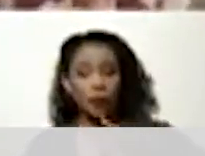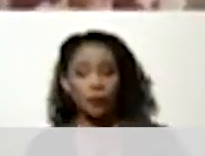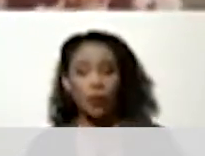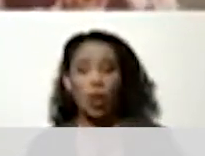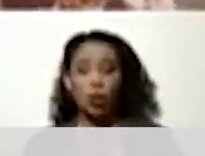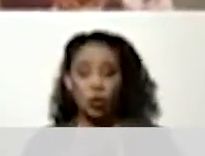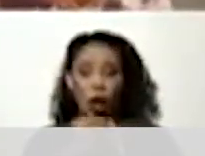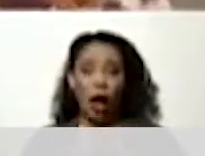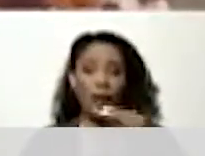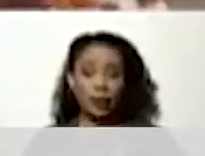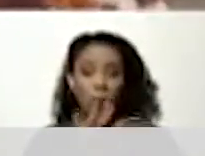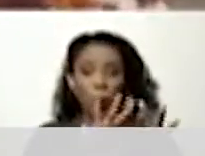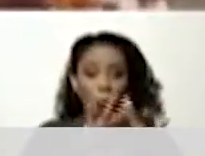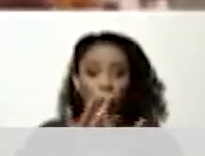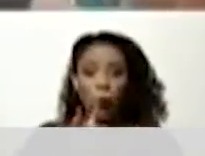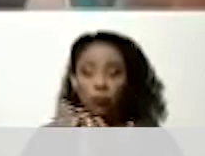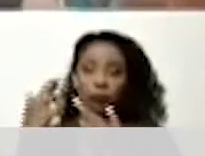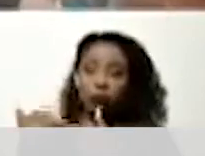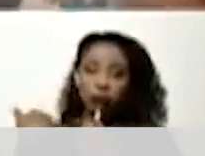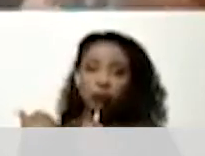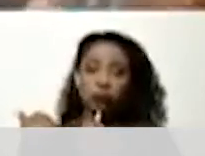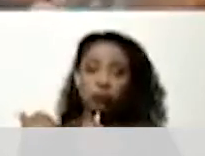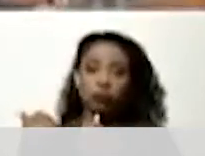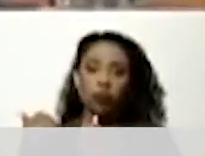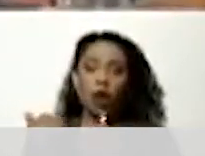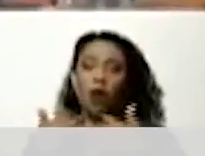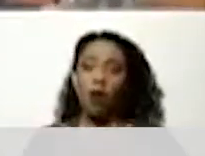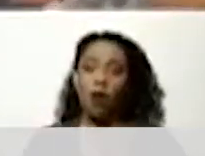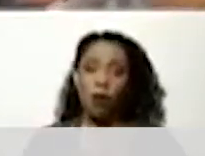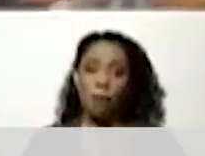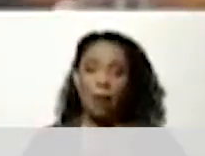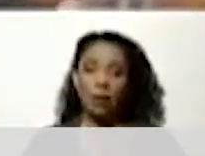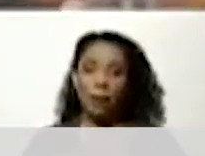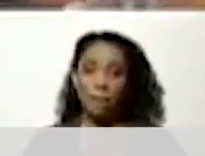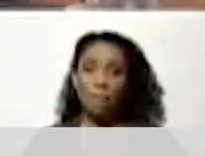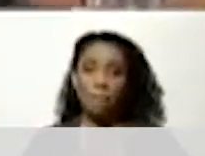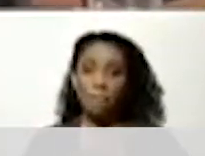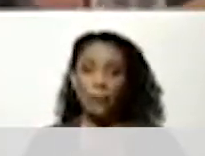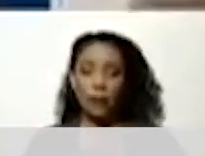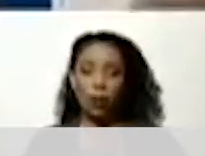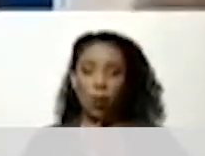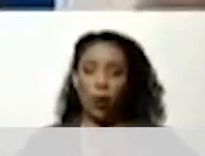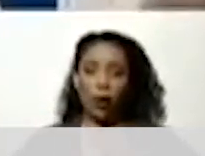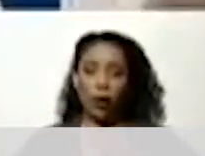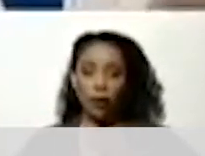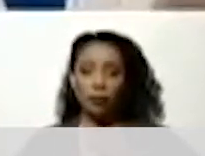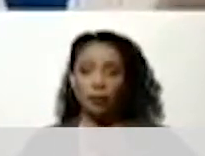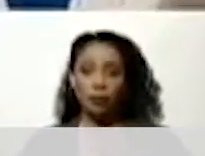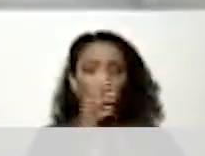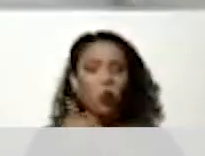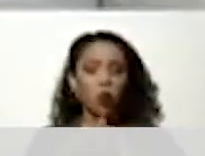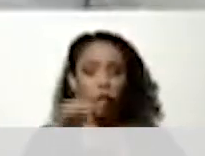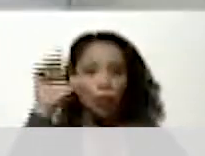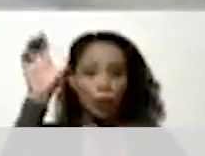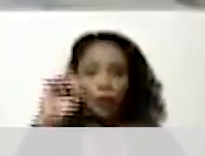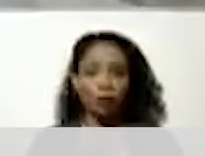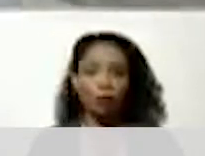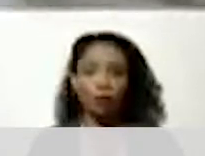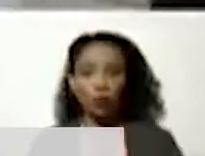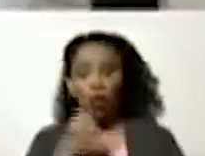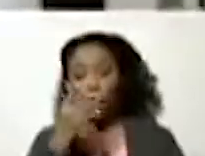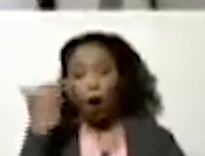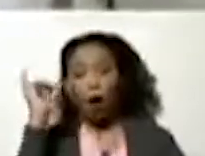de empresas que ya se encuentran trabajando en Venezuela en el área de la petroquímica, entre otros anuncios. Bueno, hay más